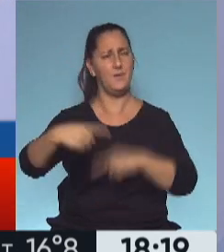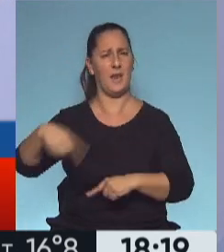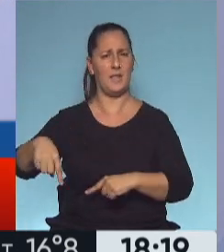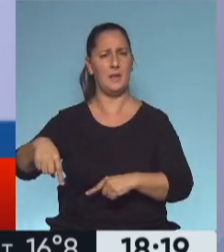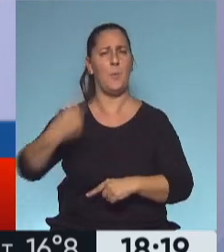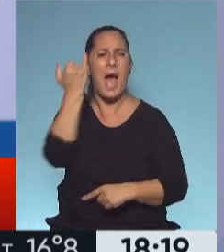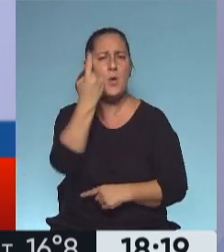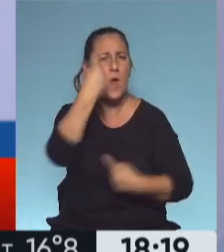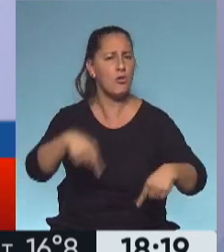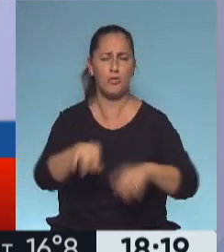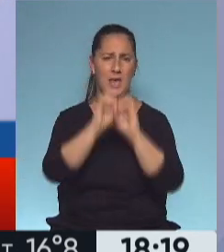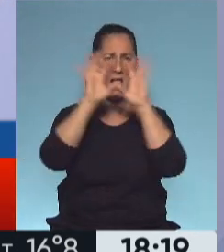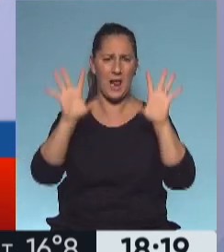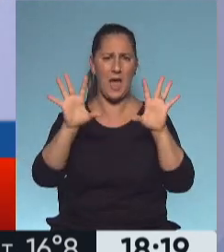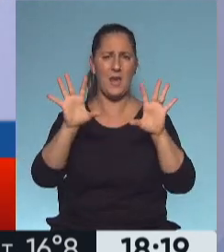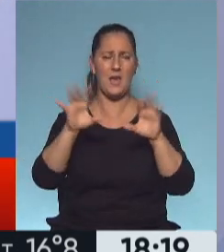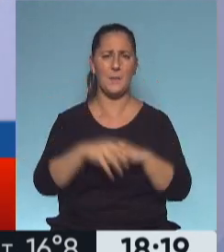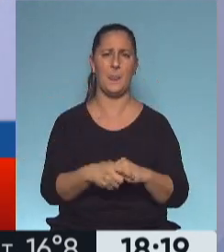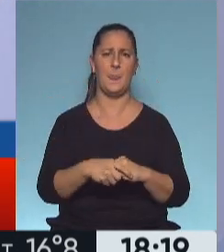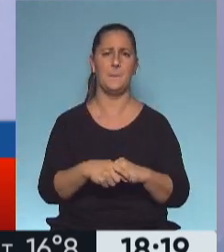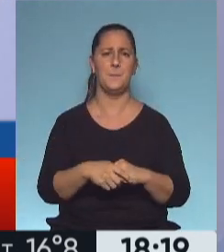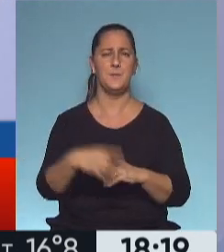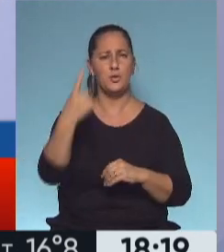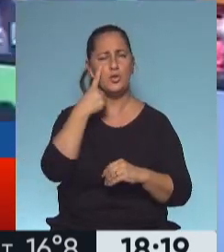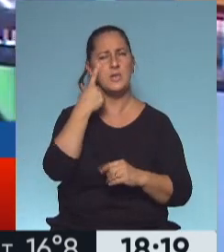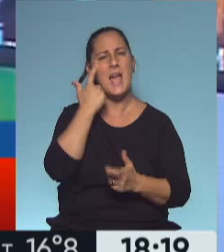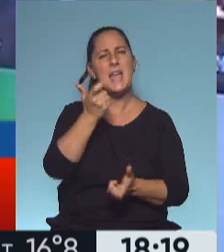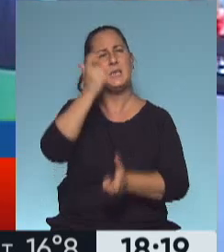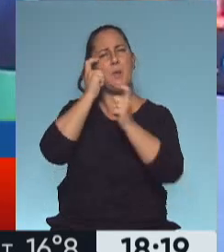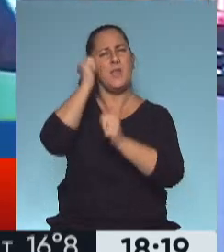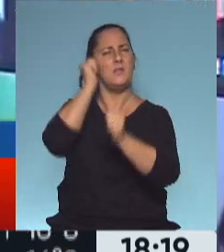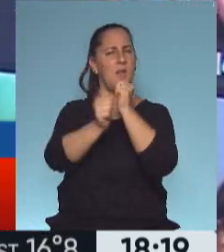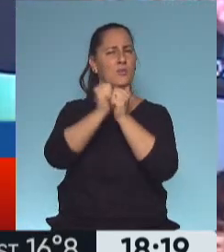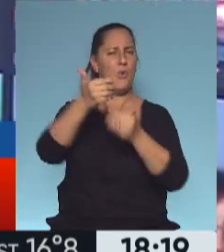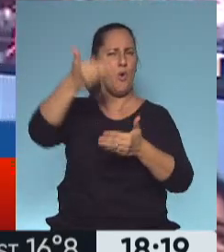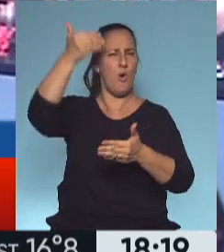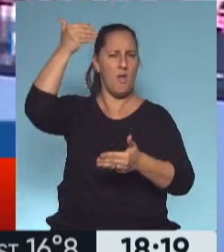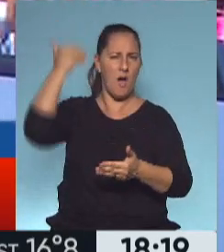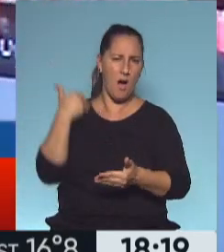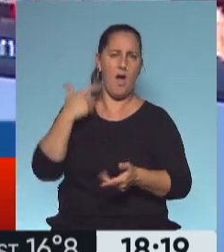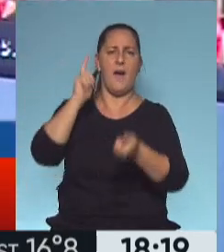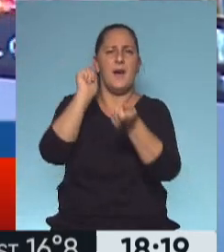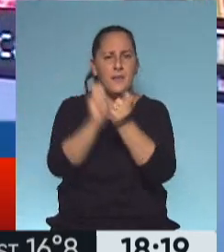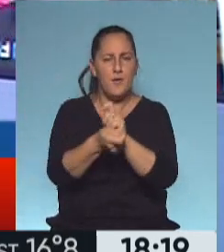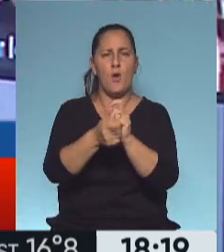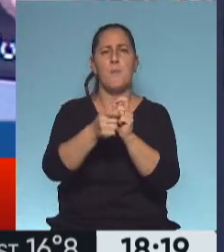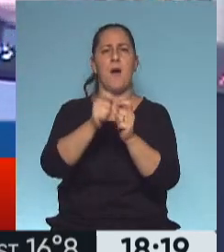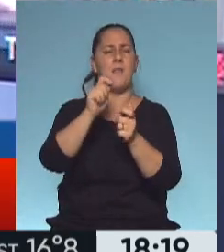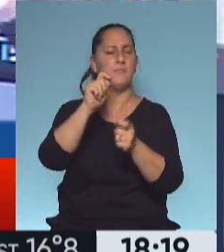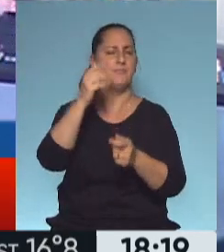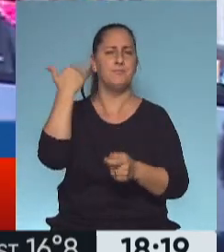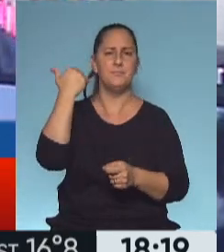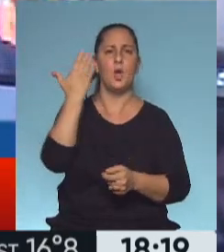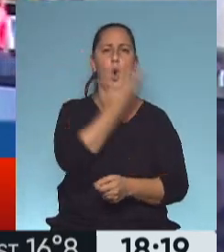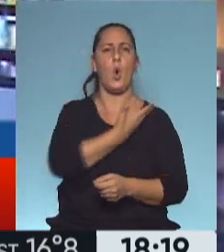que es clara. Si revisamos las experiencias históricas de reformas como aquella que llevó a cabo